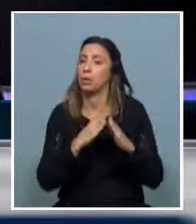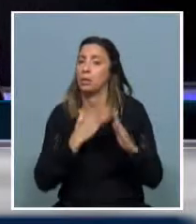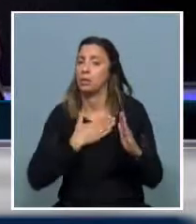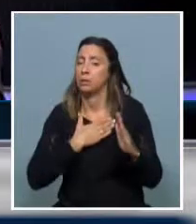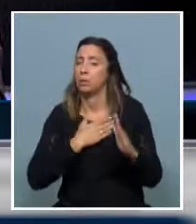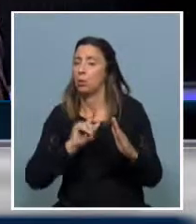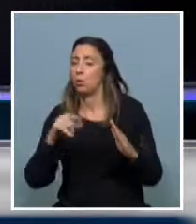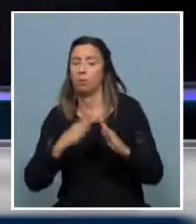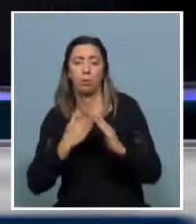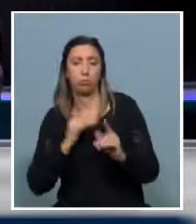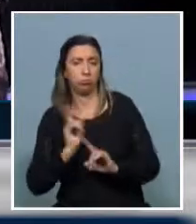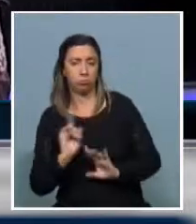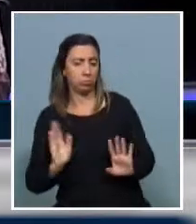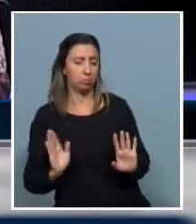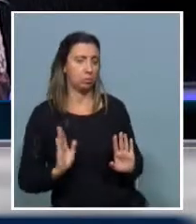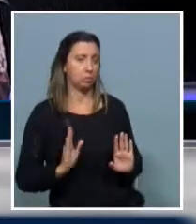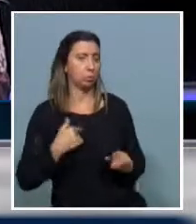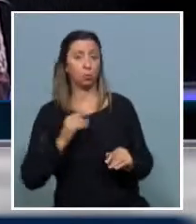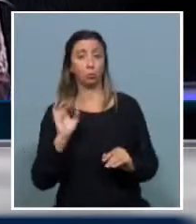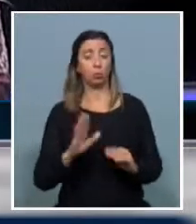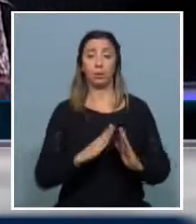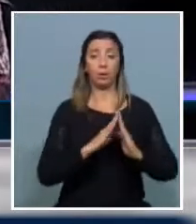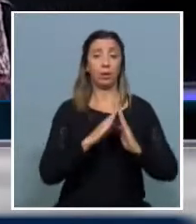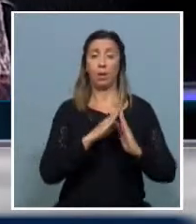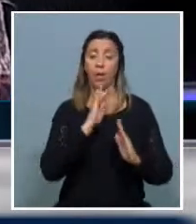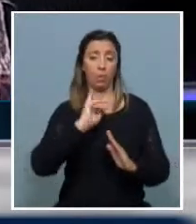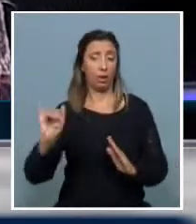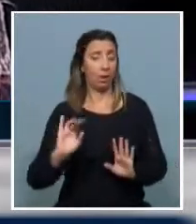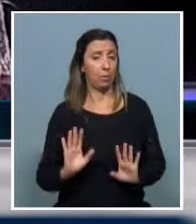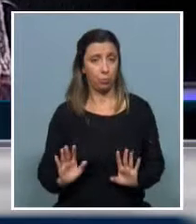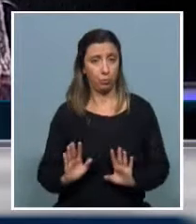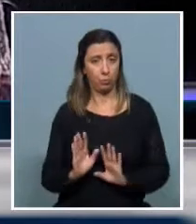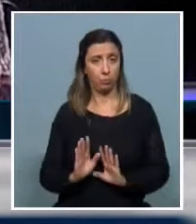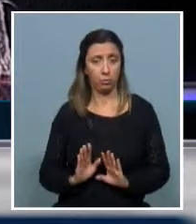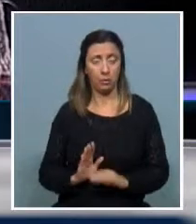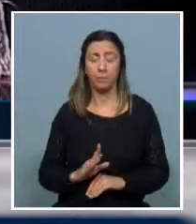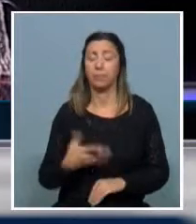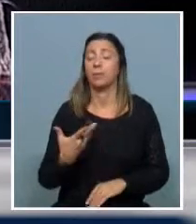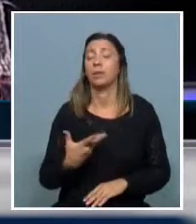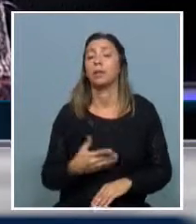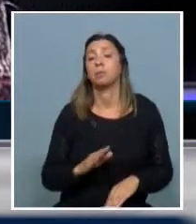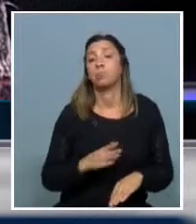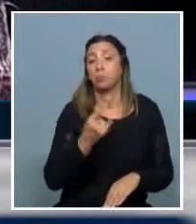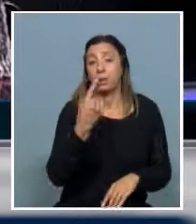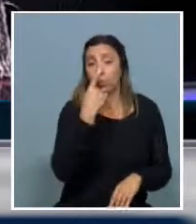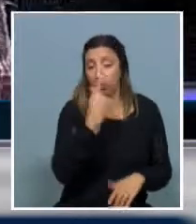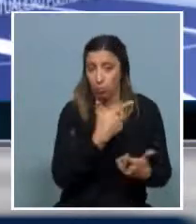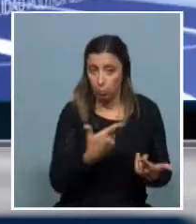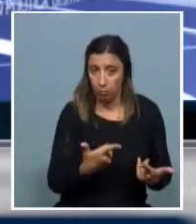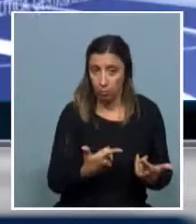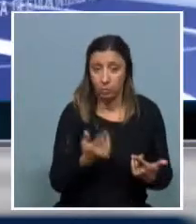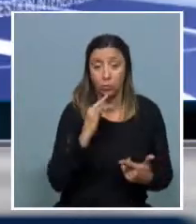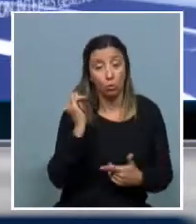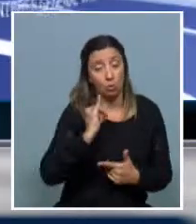me corresponde a mí, eso está explicado, de manera que es una colaboración, sí, absolutamente responsable y desinteresada. Bien, está bueno